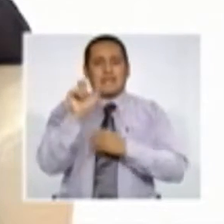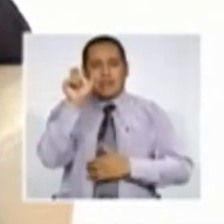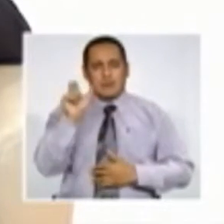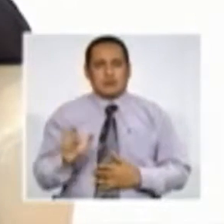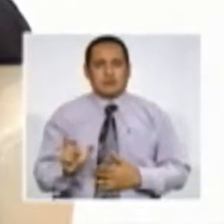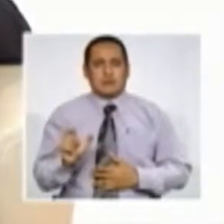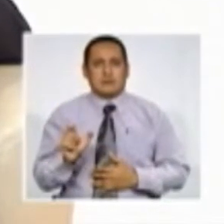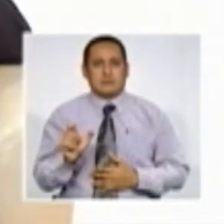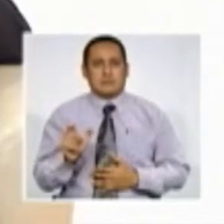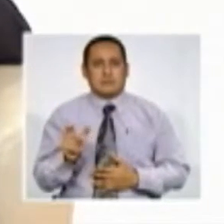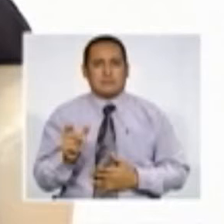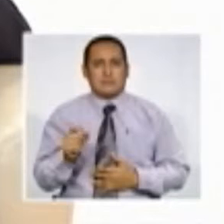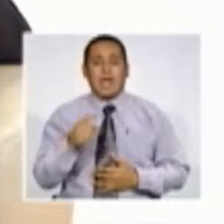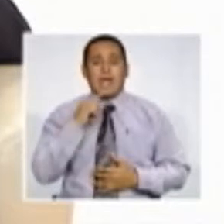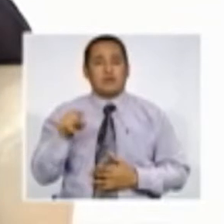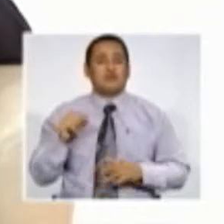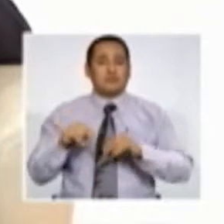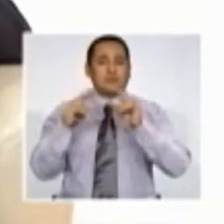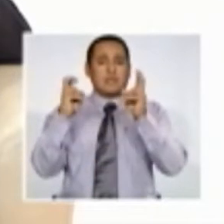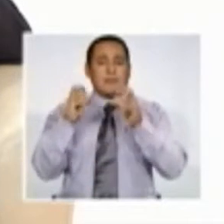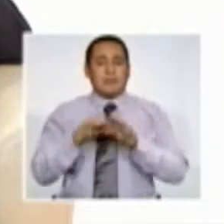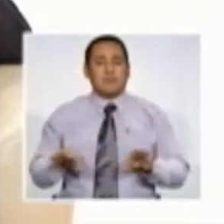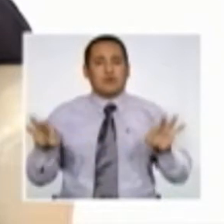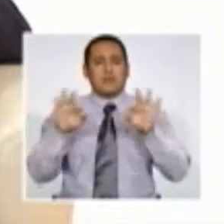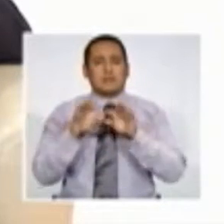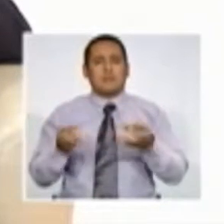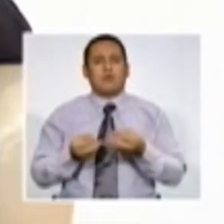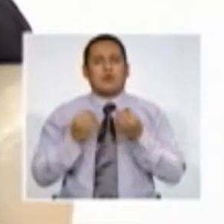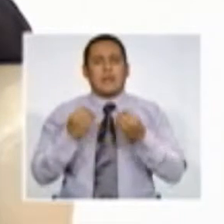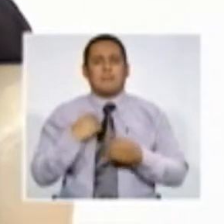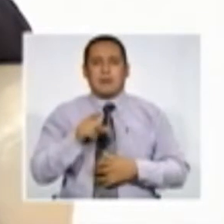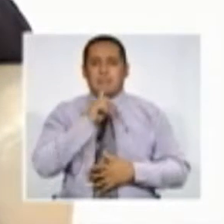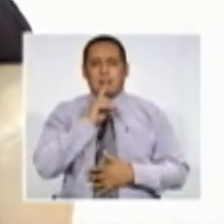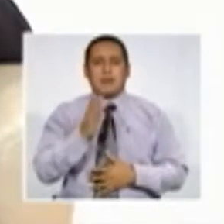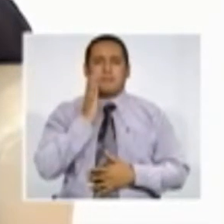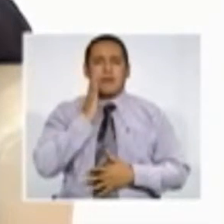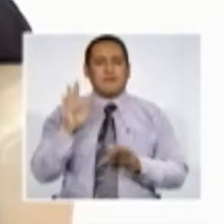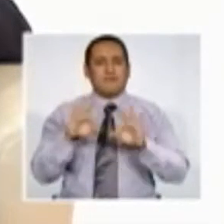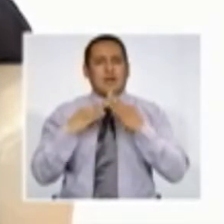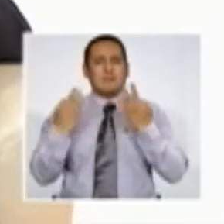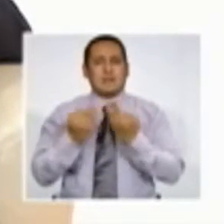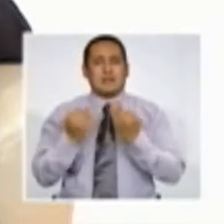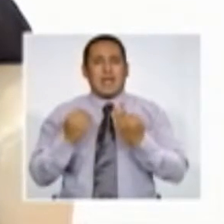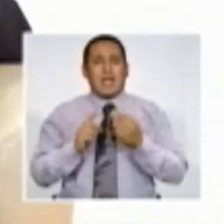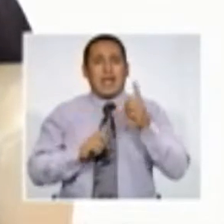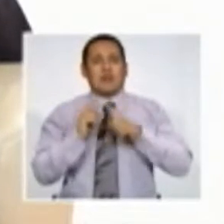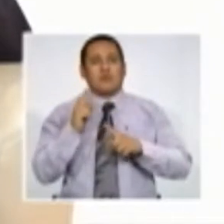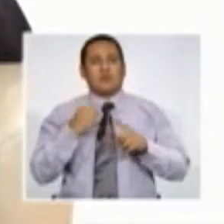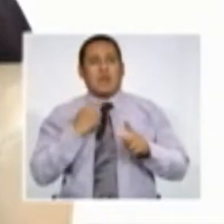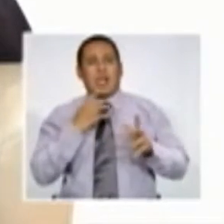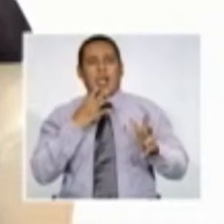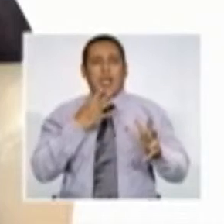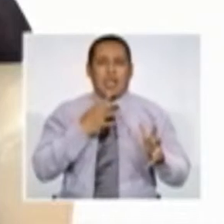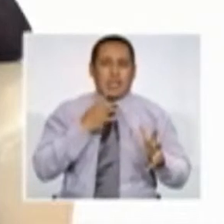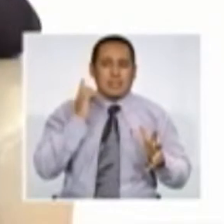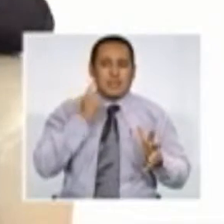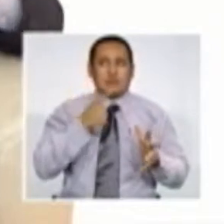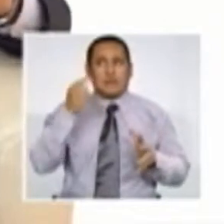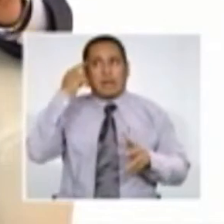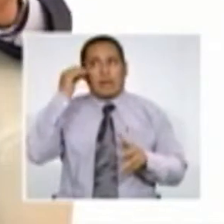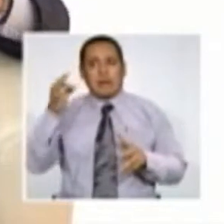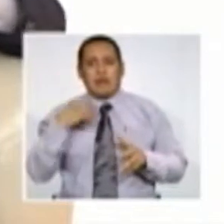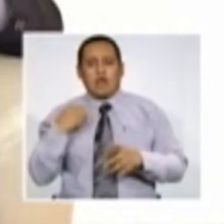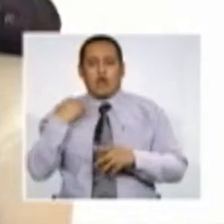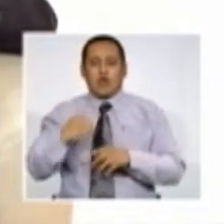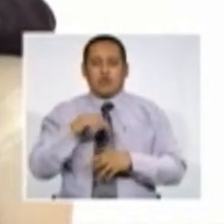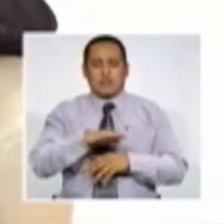¿no? Entonces, hay un tema ahí importante porque los padres de familia muchas veces por el temor a las represalias contra